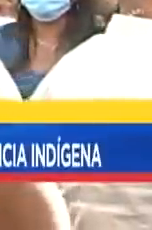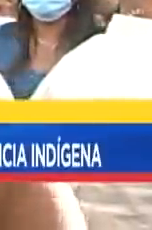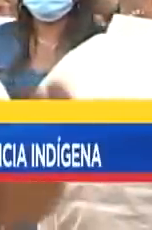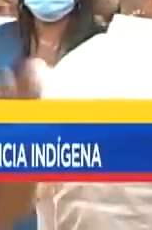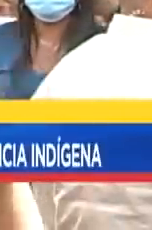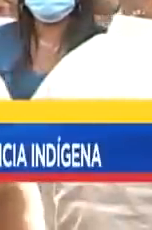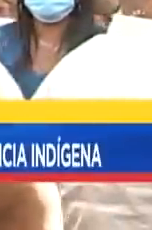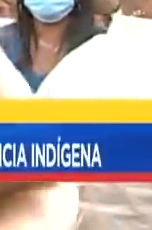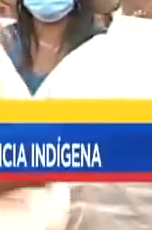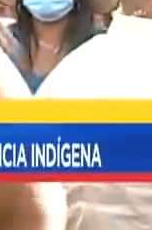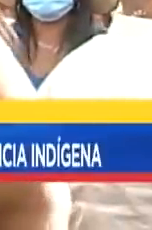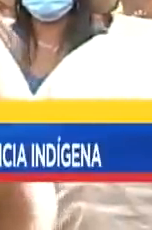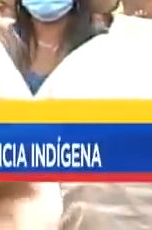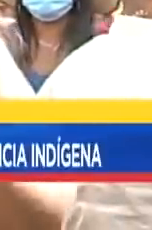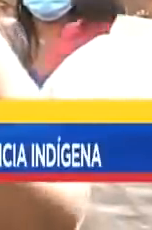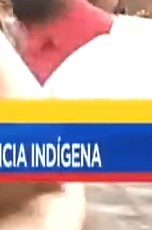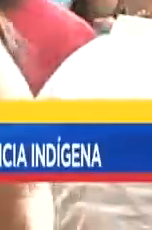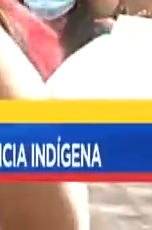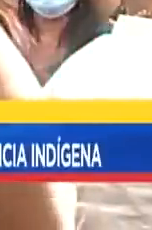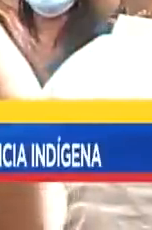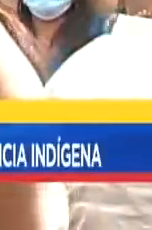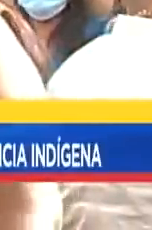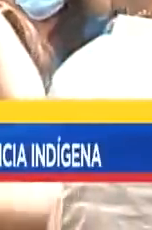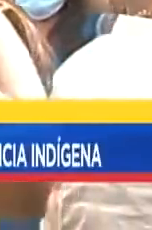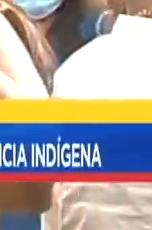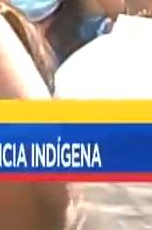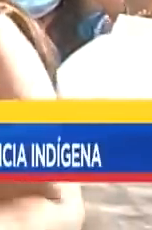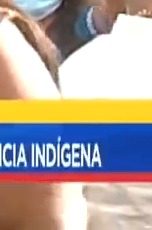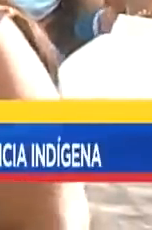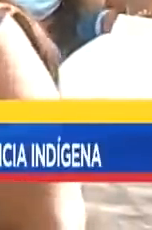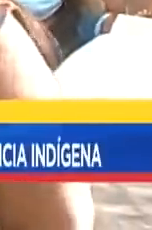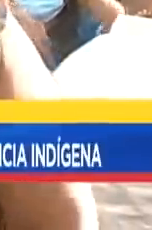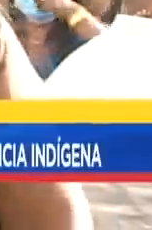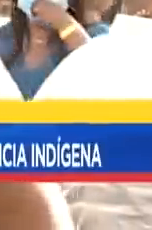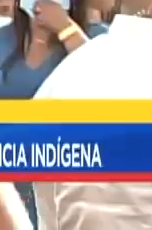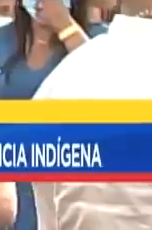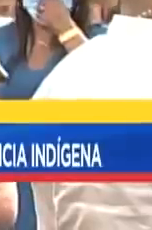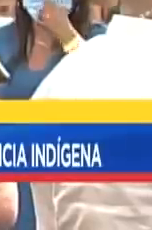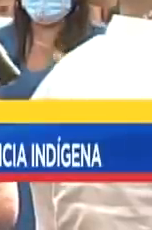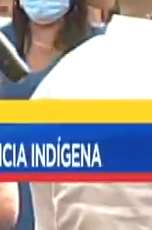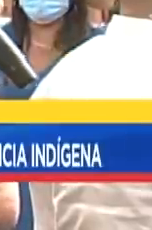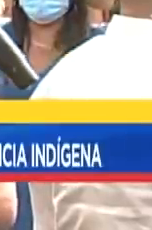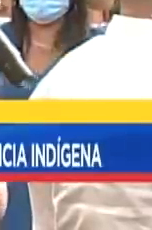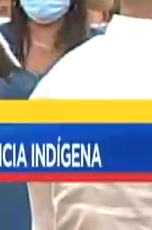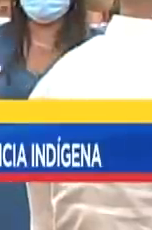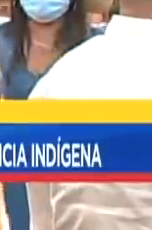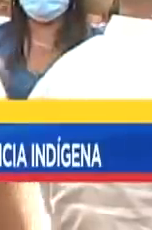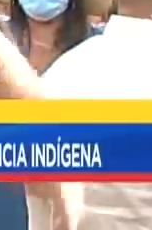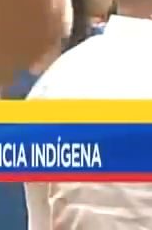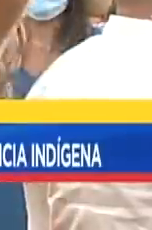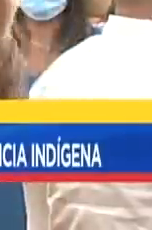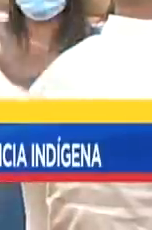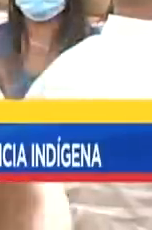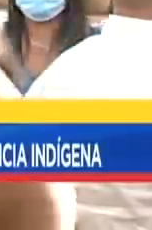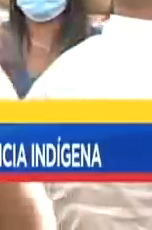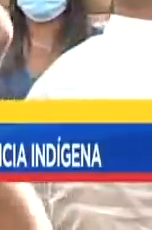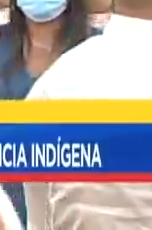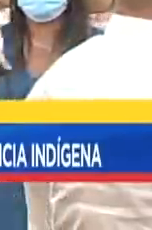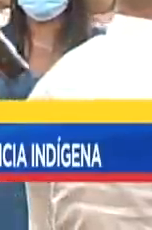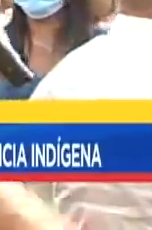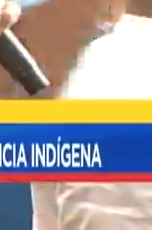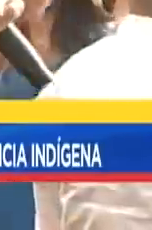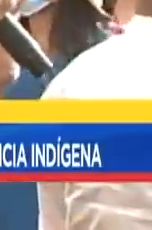agarró con toda la fuerza revolucionaria el morral de nuestro comandante Chávez y ha echado a